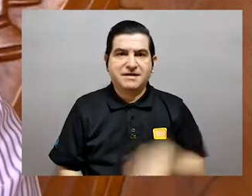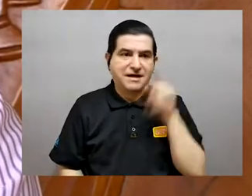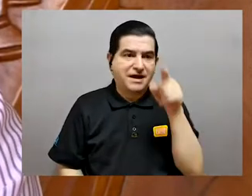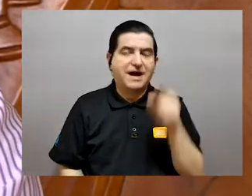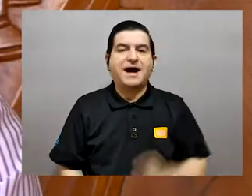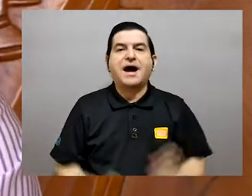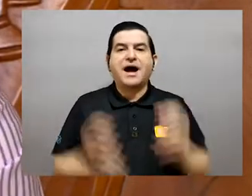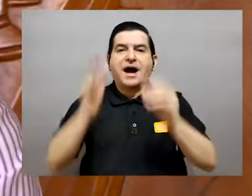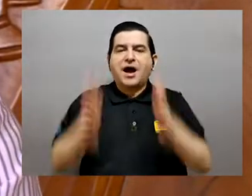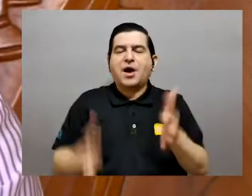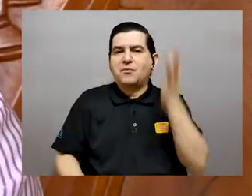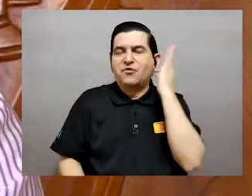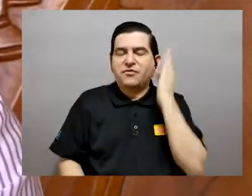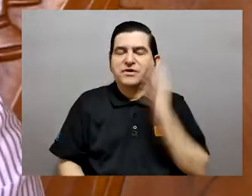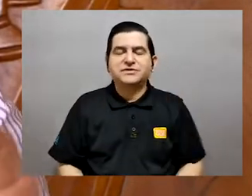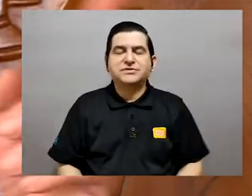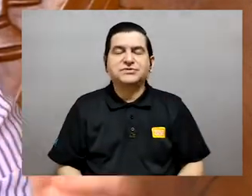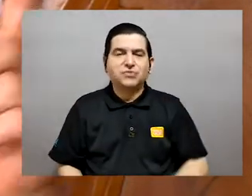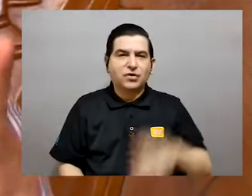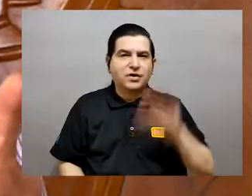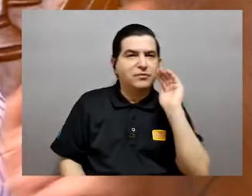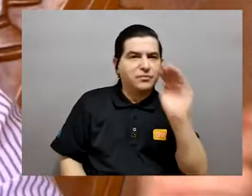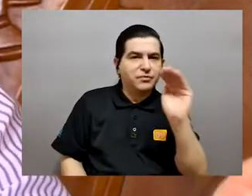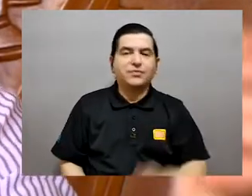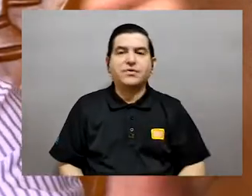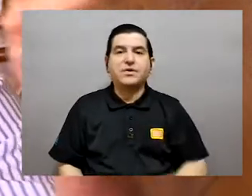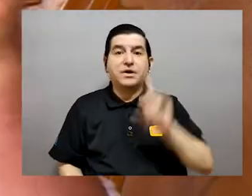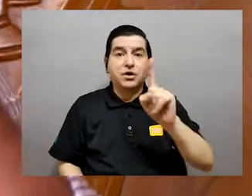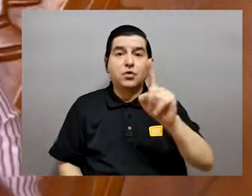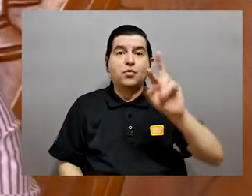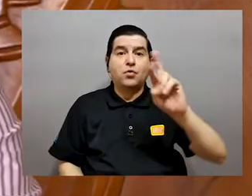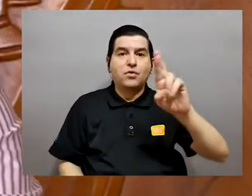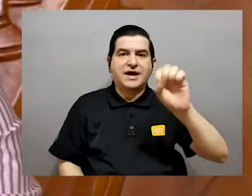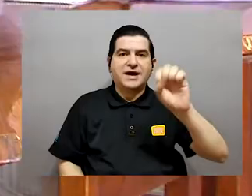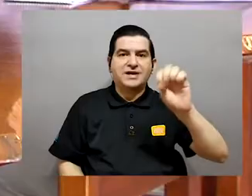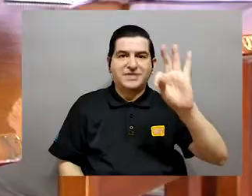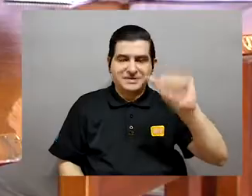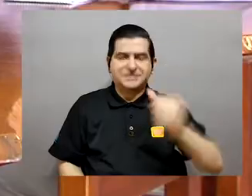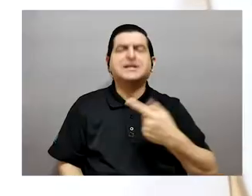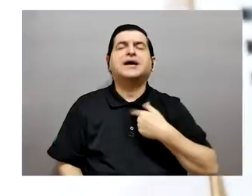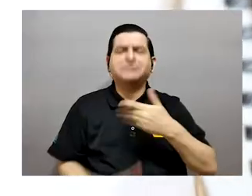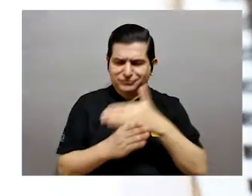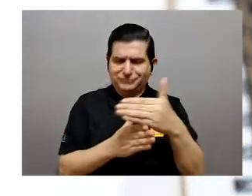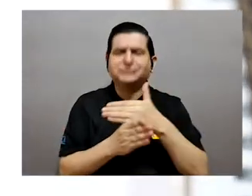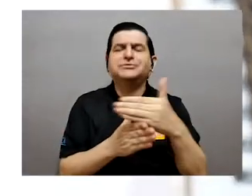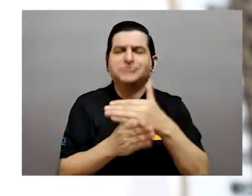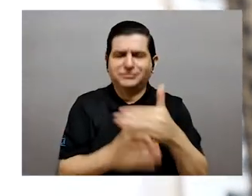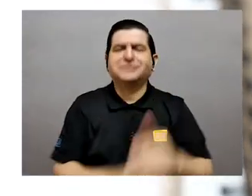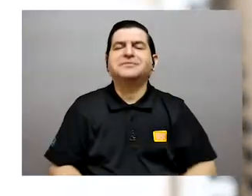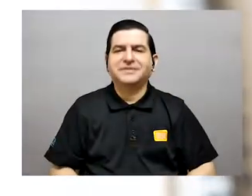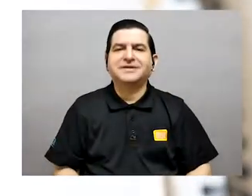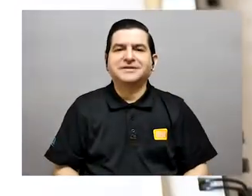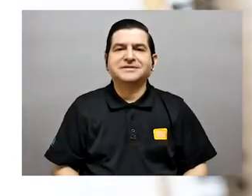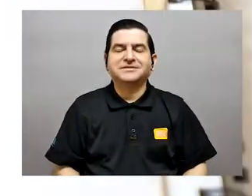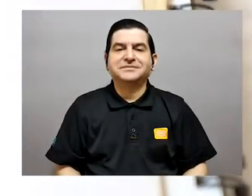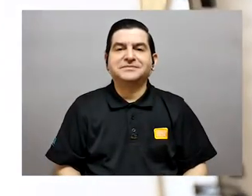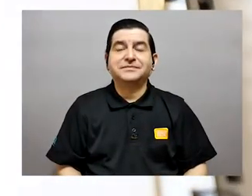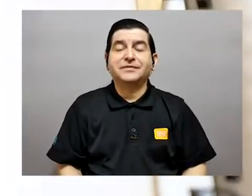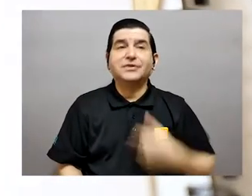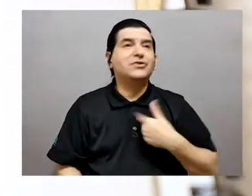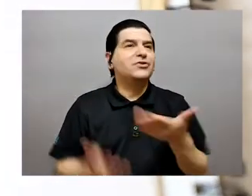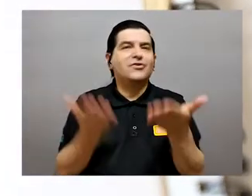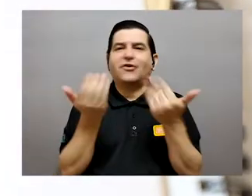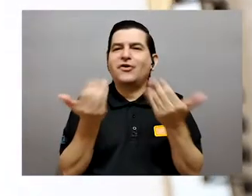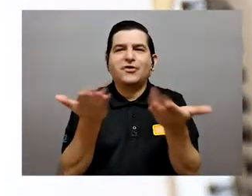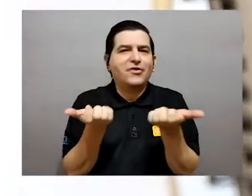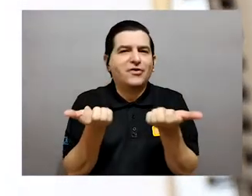menos 9. A 9 no le puedo quitar, entonces le quito uno prestado, 11. Ya era, digamos, cómo hacerlo,